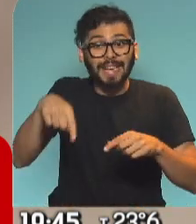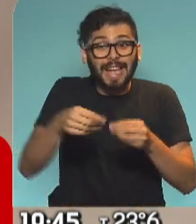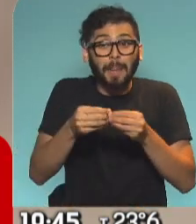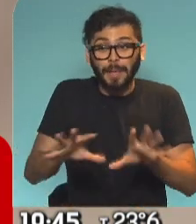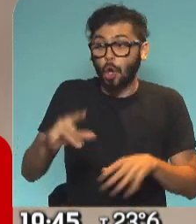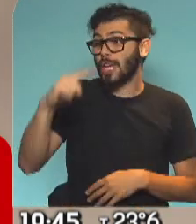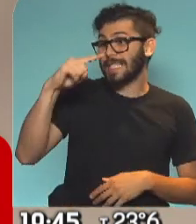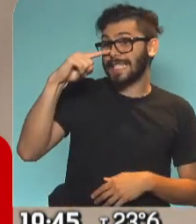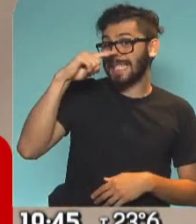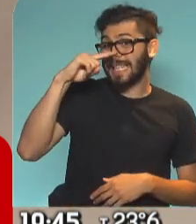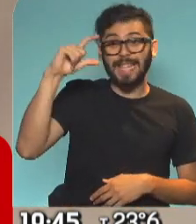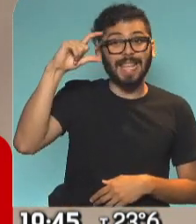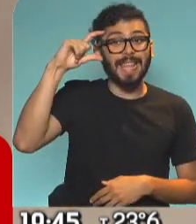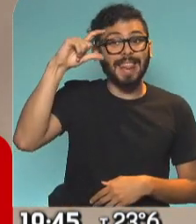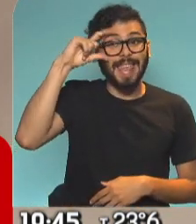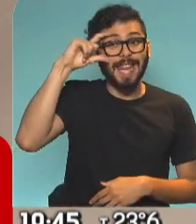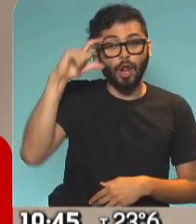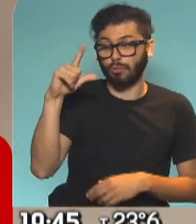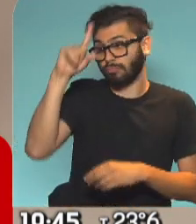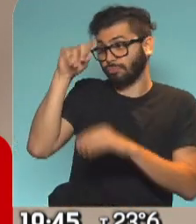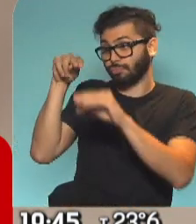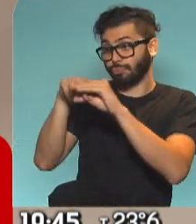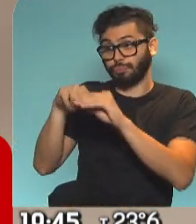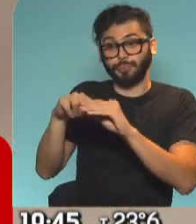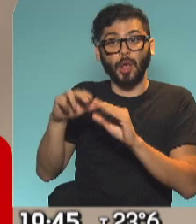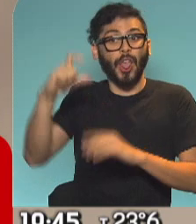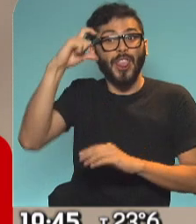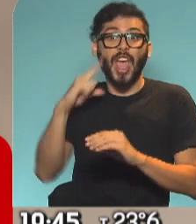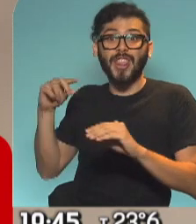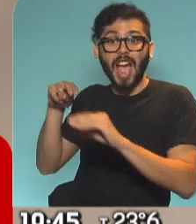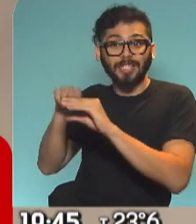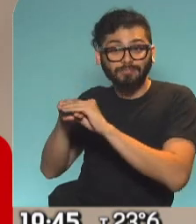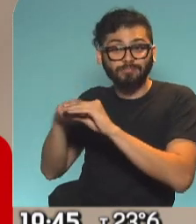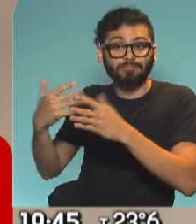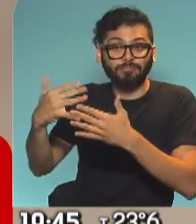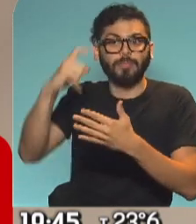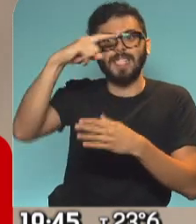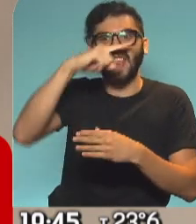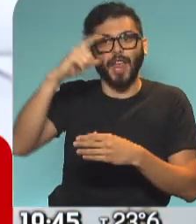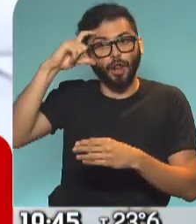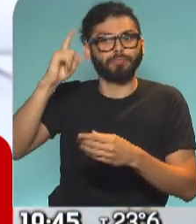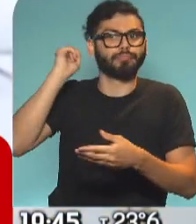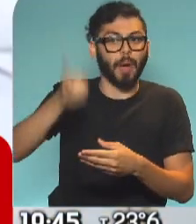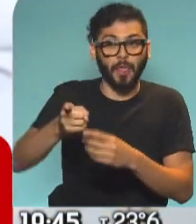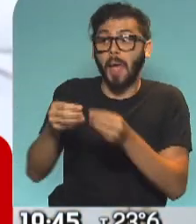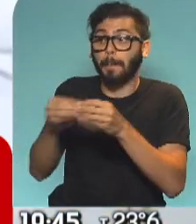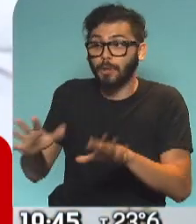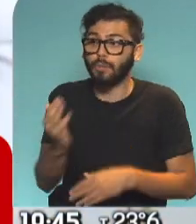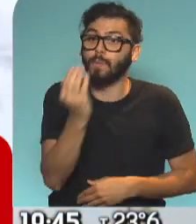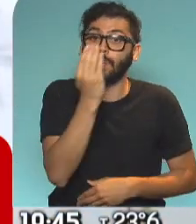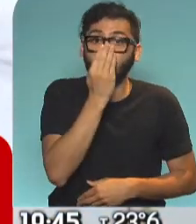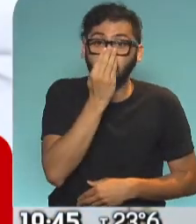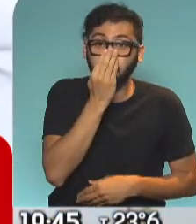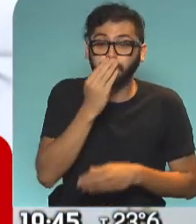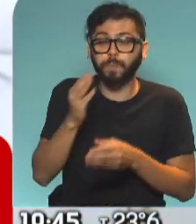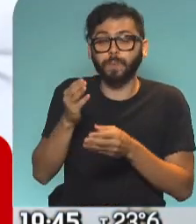de enero, 10 días llevaba de internación el paciente. Se inició el tratamiento ese mismo día con nebulizaciones con ibuprofenato